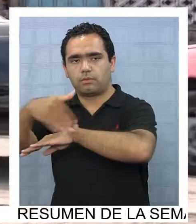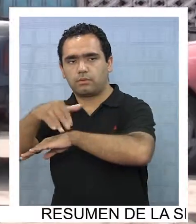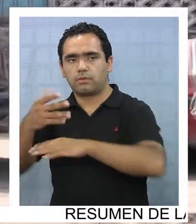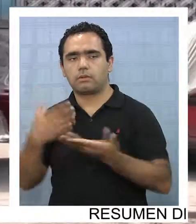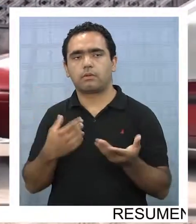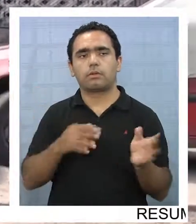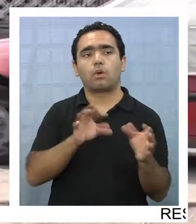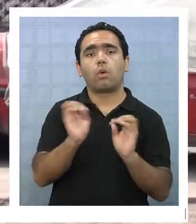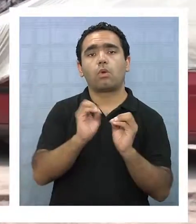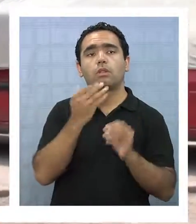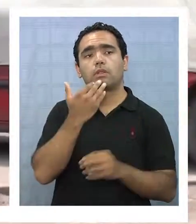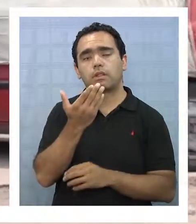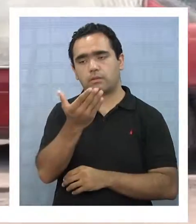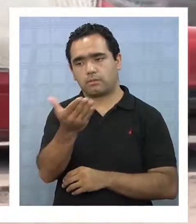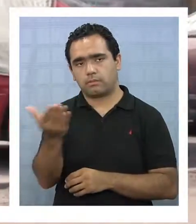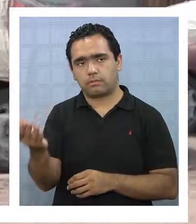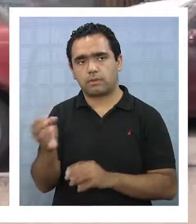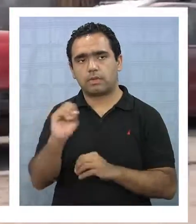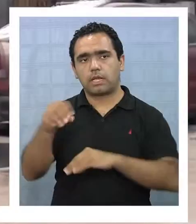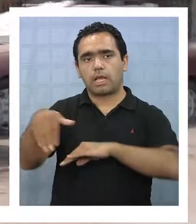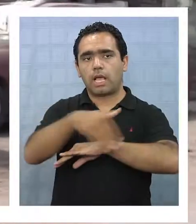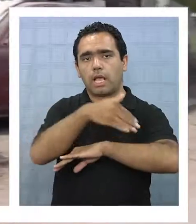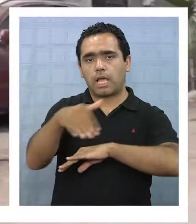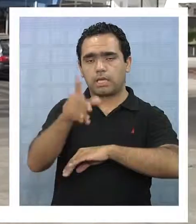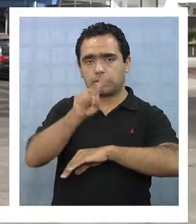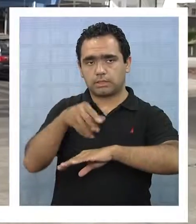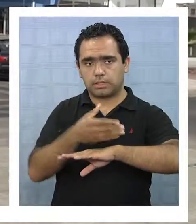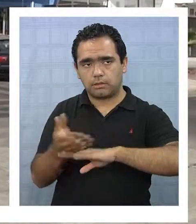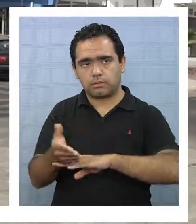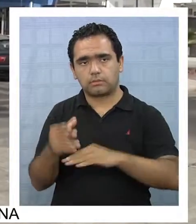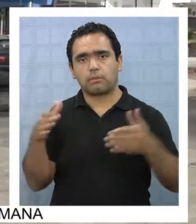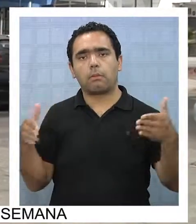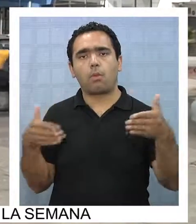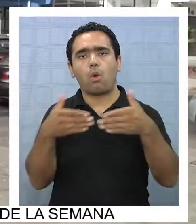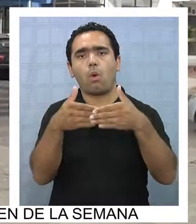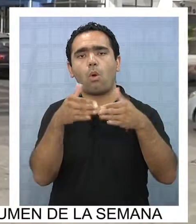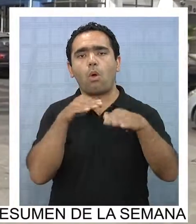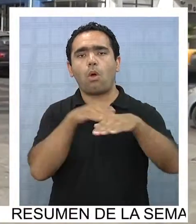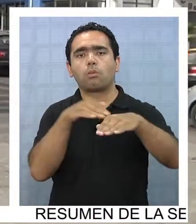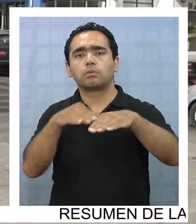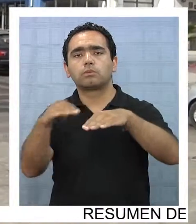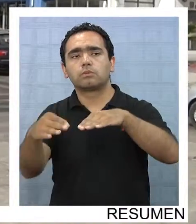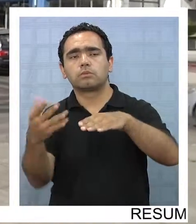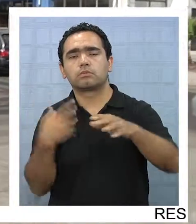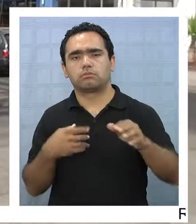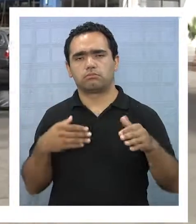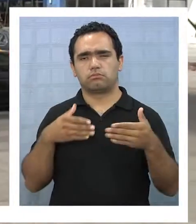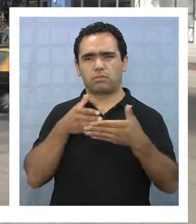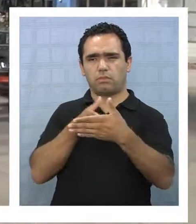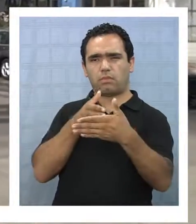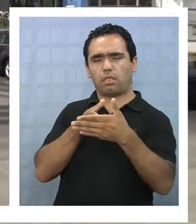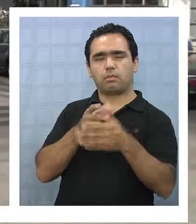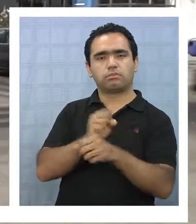los peatones, o como en este caso, despejando una calle de servicios obstruida por autos abandonados.